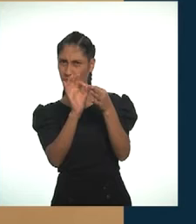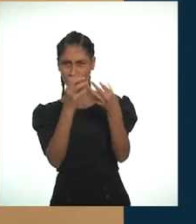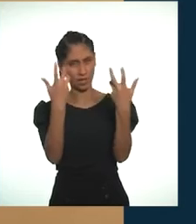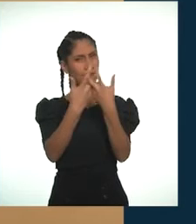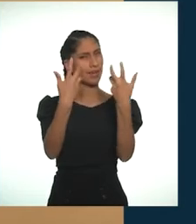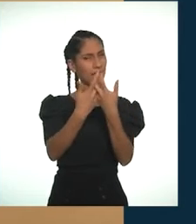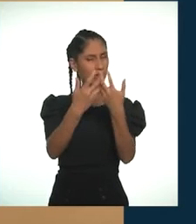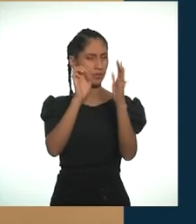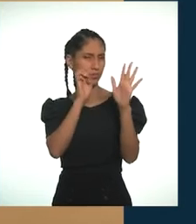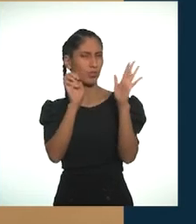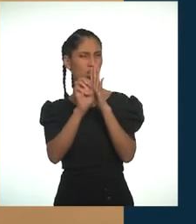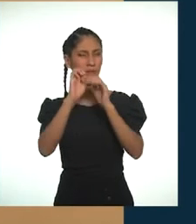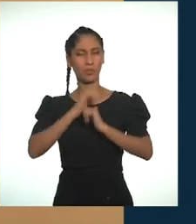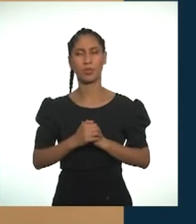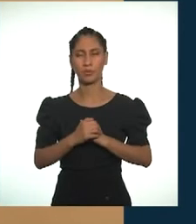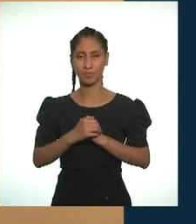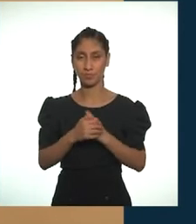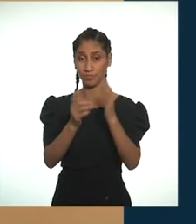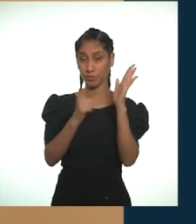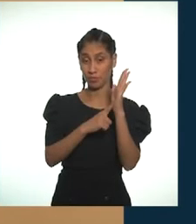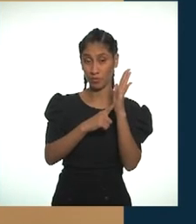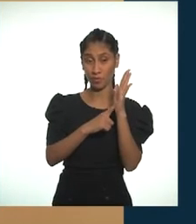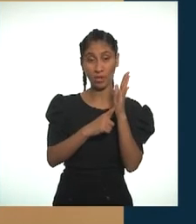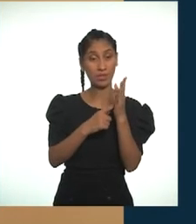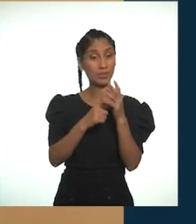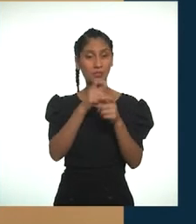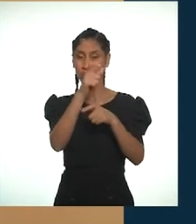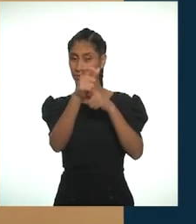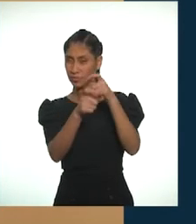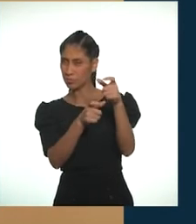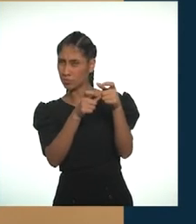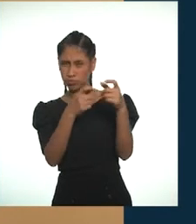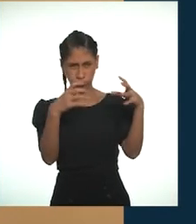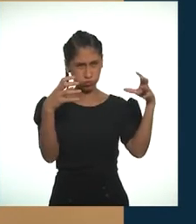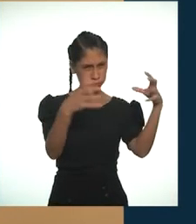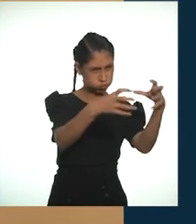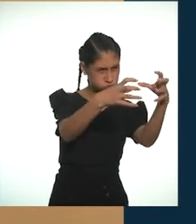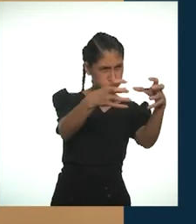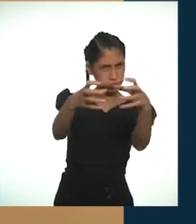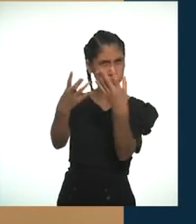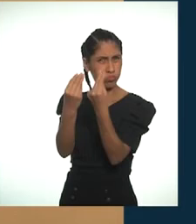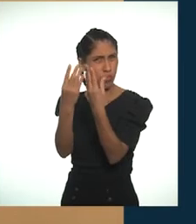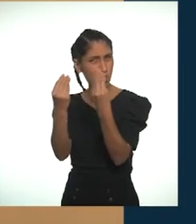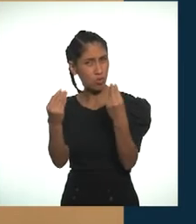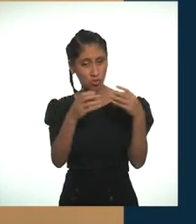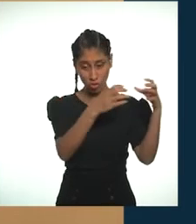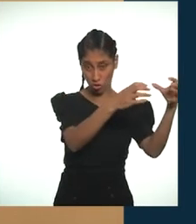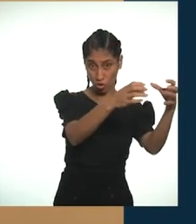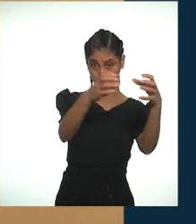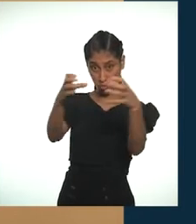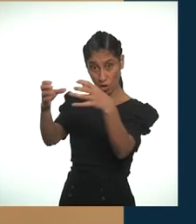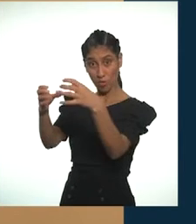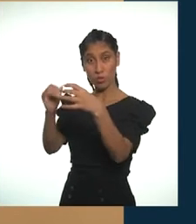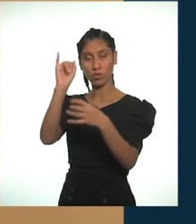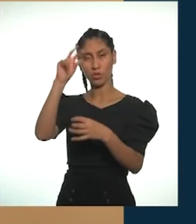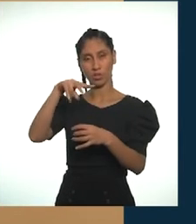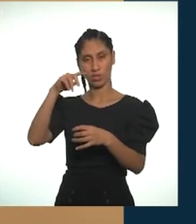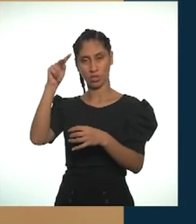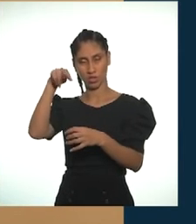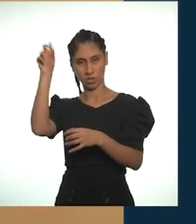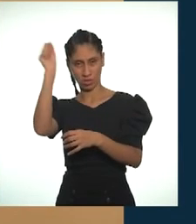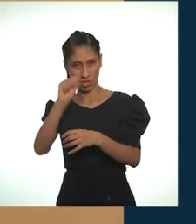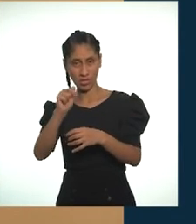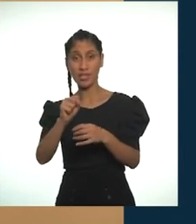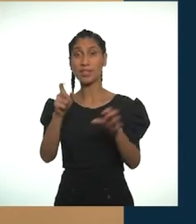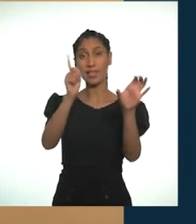respecto. Por ejemplo, la mayoría de pueblos indígenas se ubican en la zona de